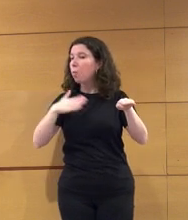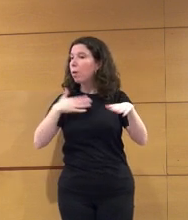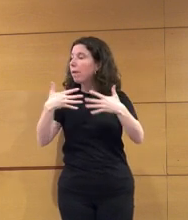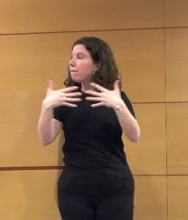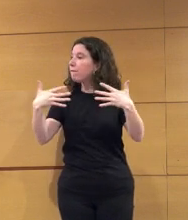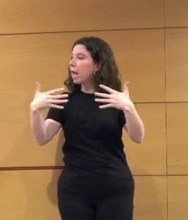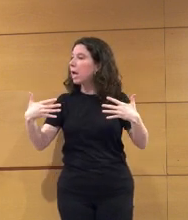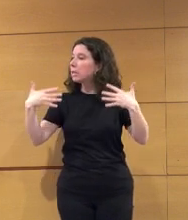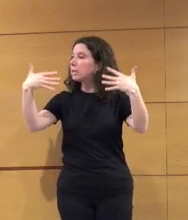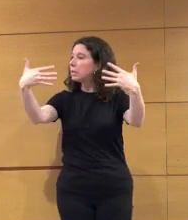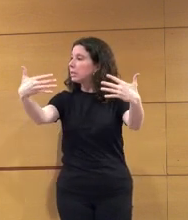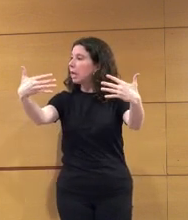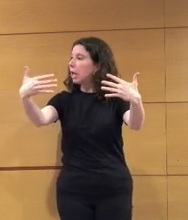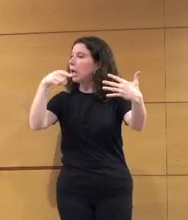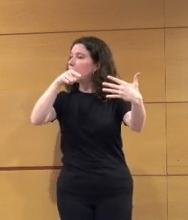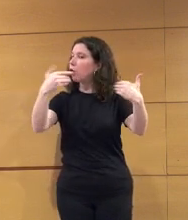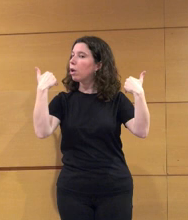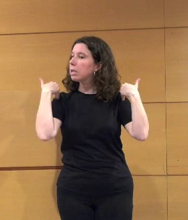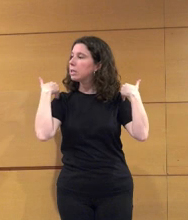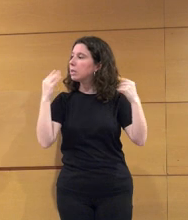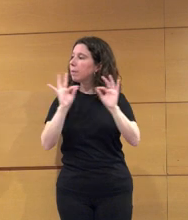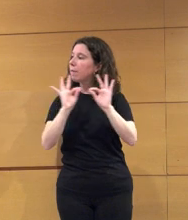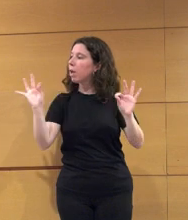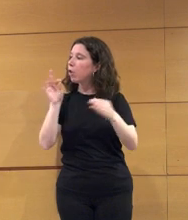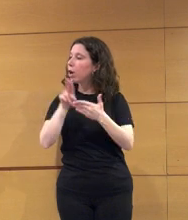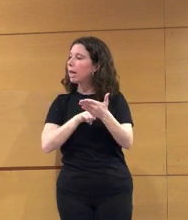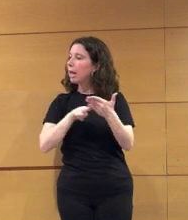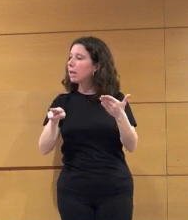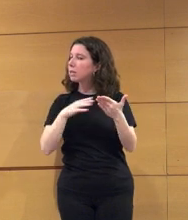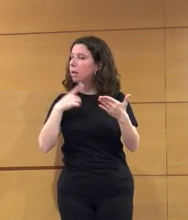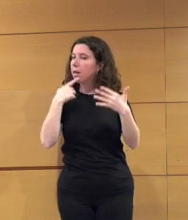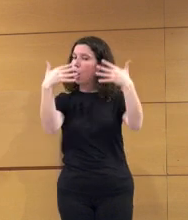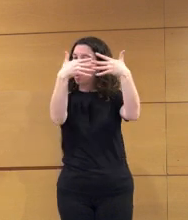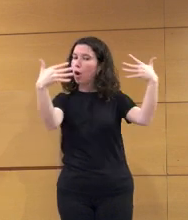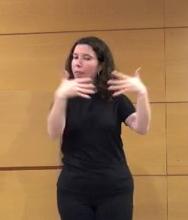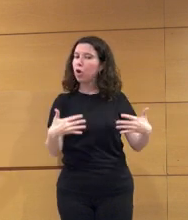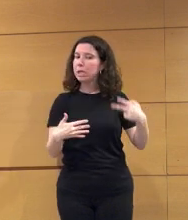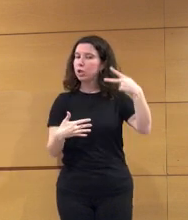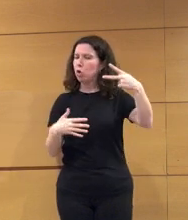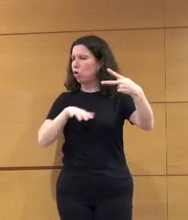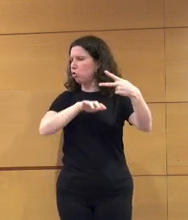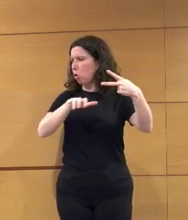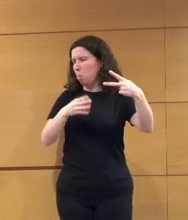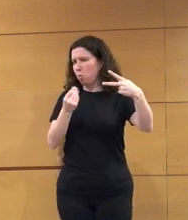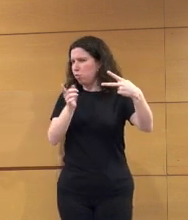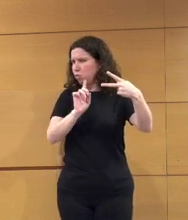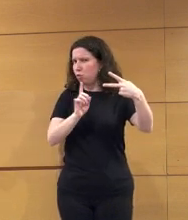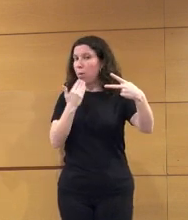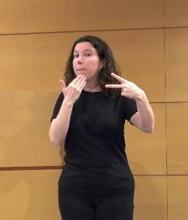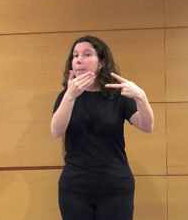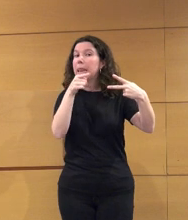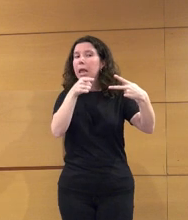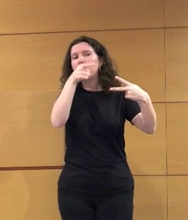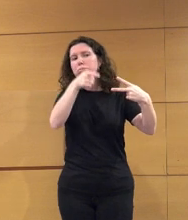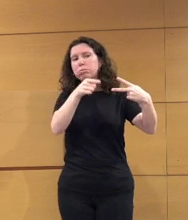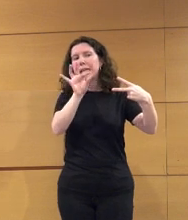caso es el simplificador en inglés. Entonces, son dos oraciones, no son demasiado complicadas, pedirle al sistema que la